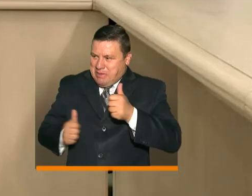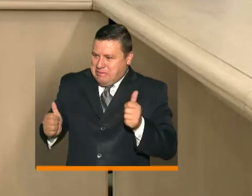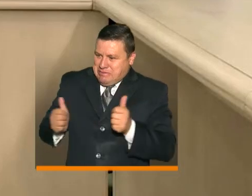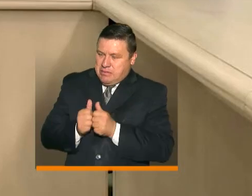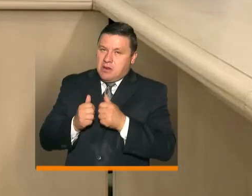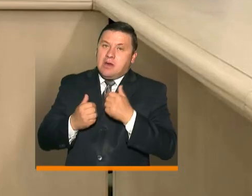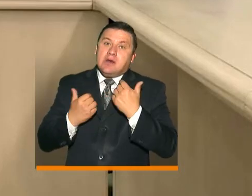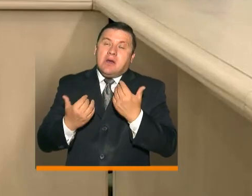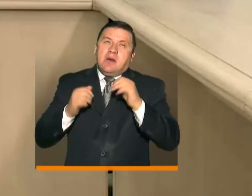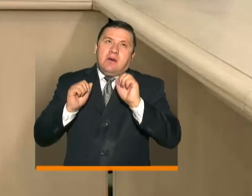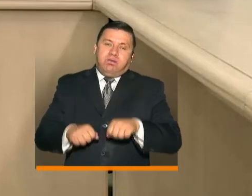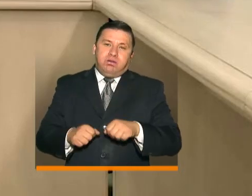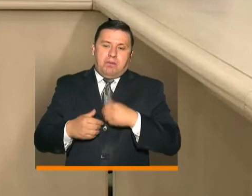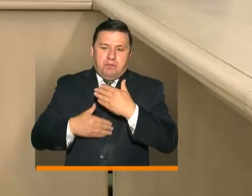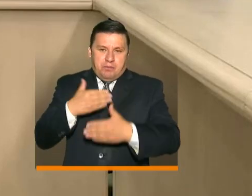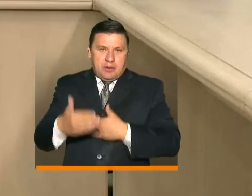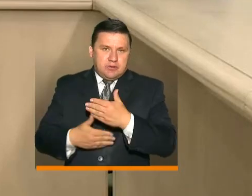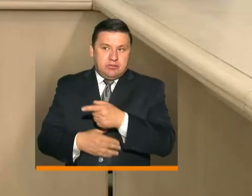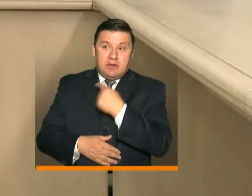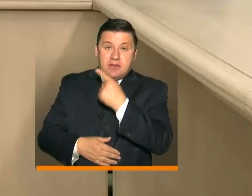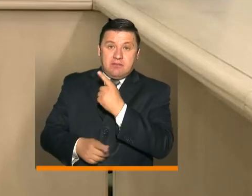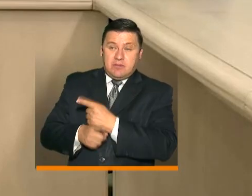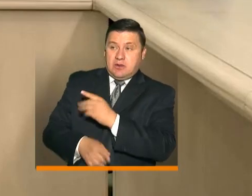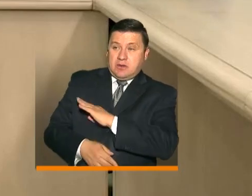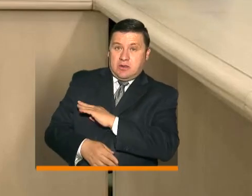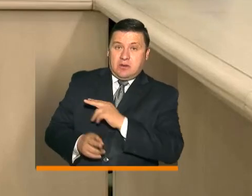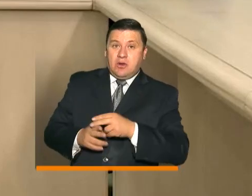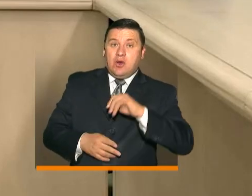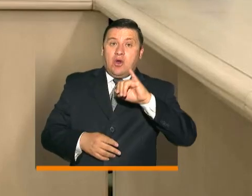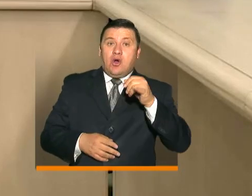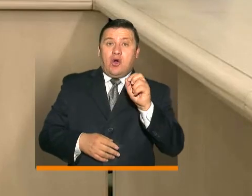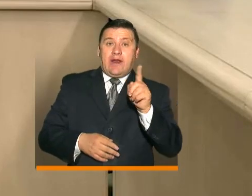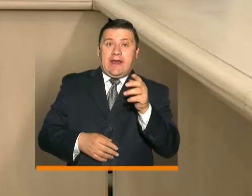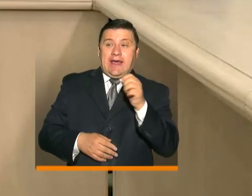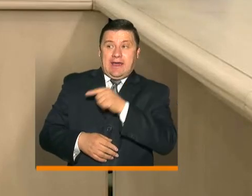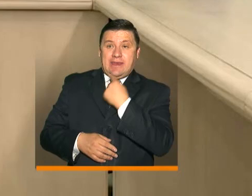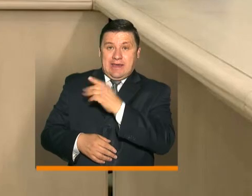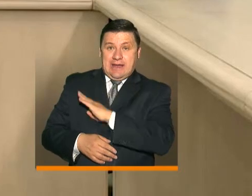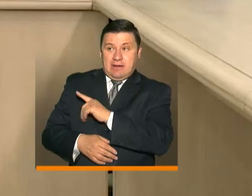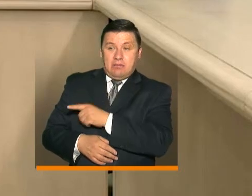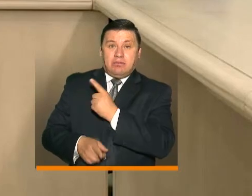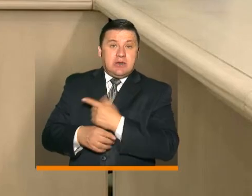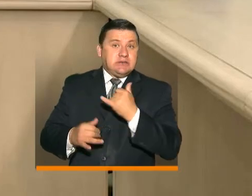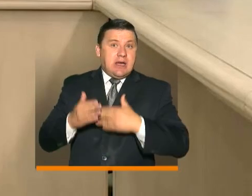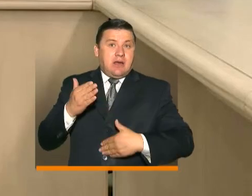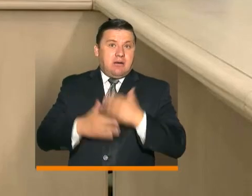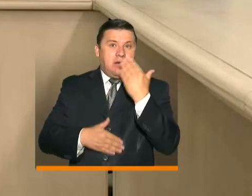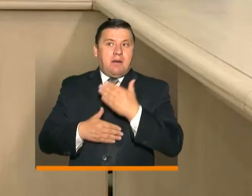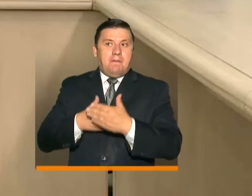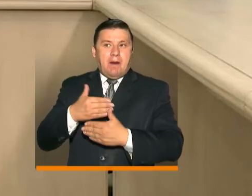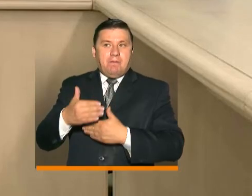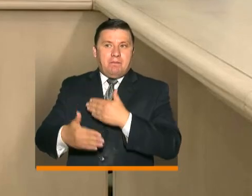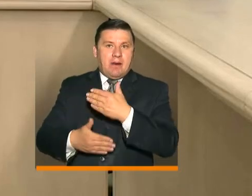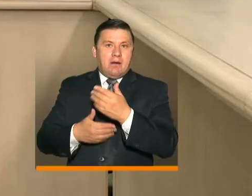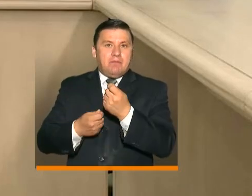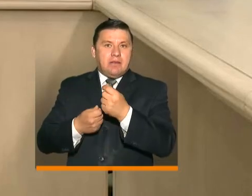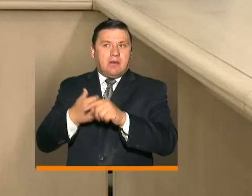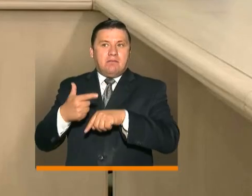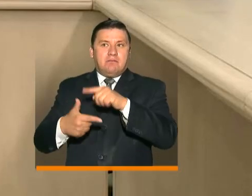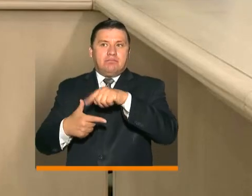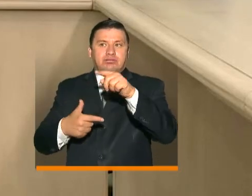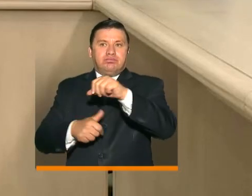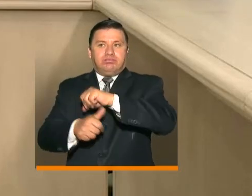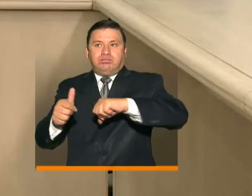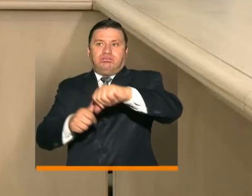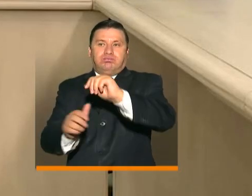este proceso, como lo decía el alcalde, el doctor Jorge Iván Ospina. Ya inicia la reactivación económica de nuestros